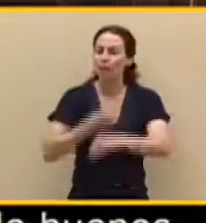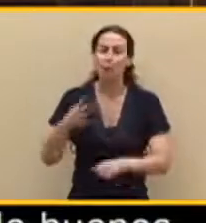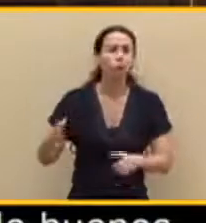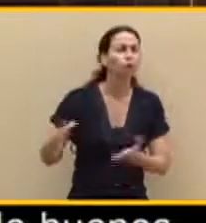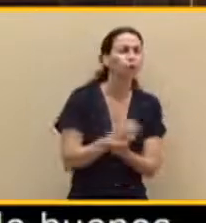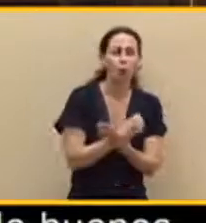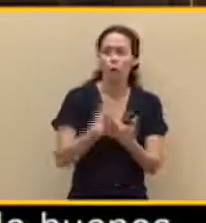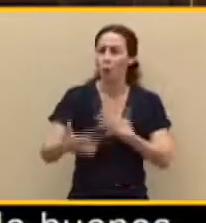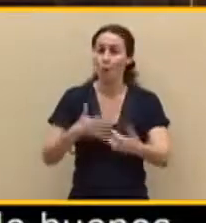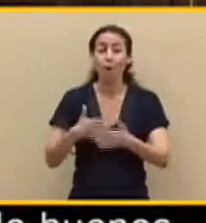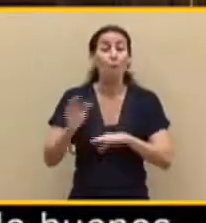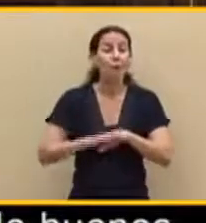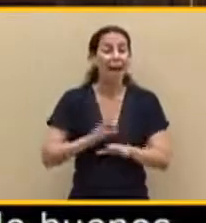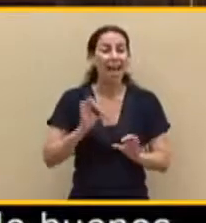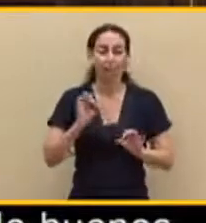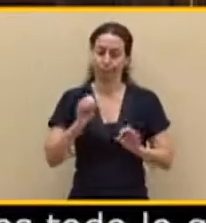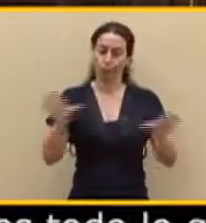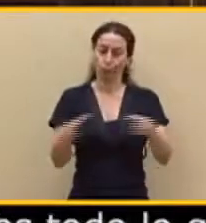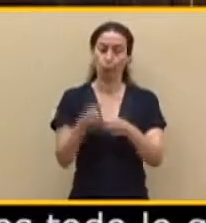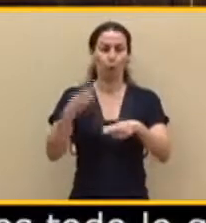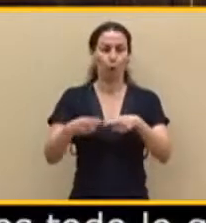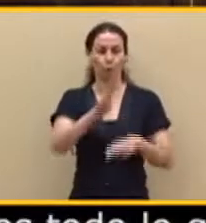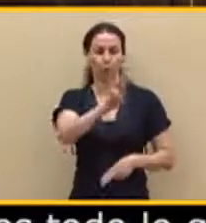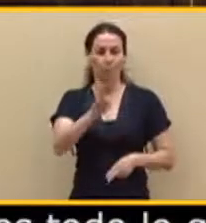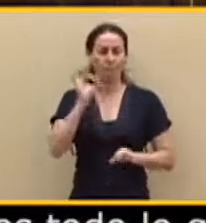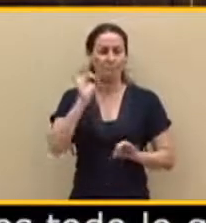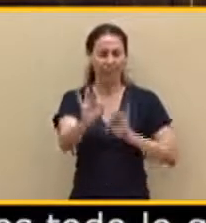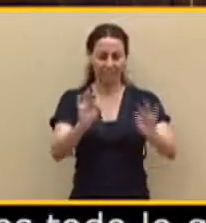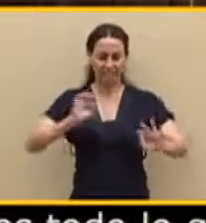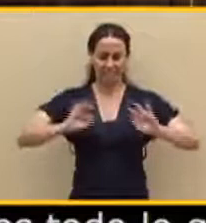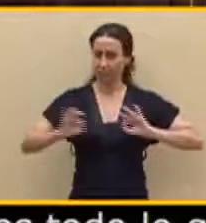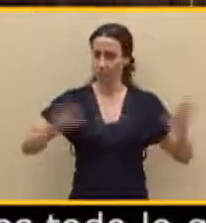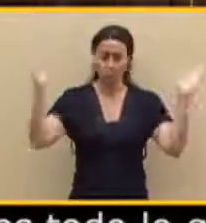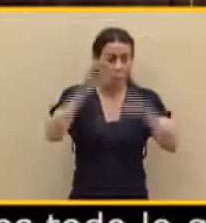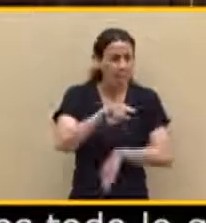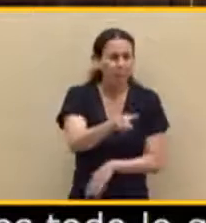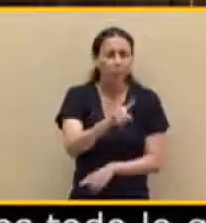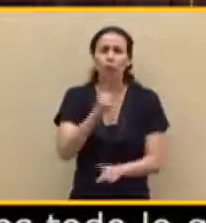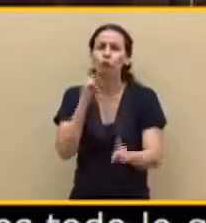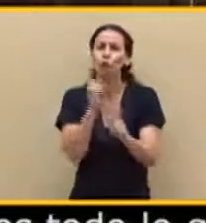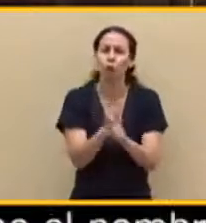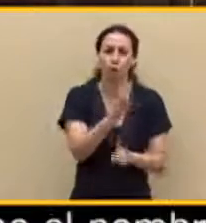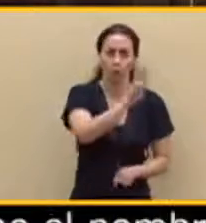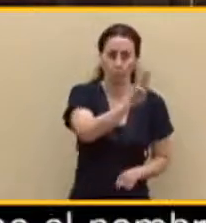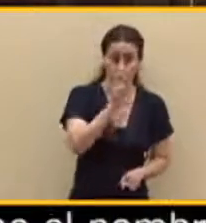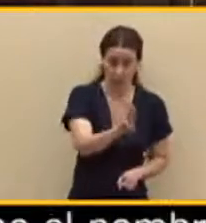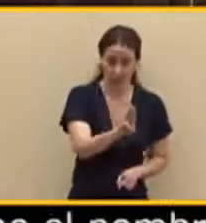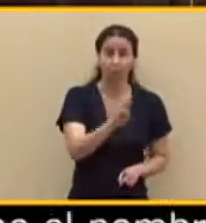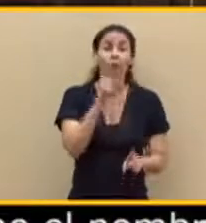partido. Esto no es una trama del PP, es una trama contra el Partido Popular, que es una cosa muy